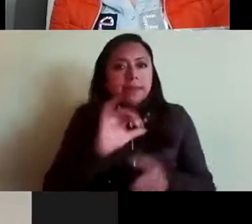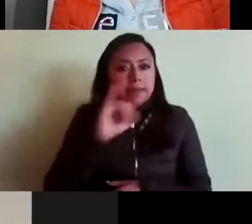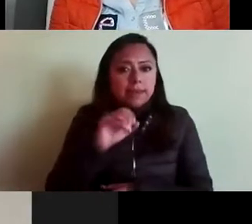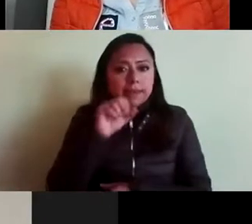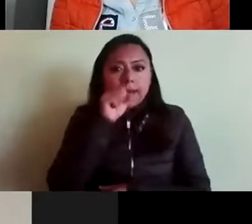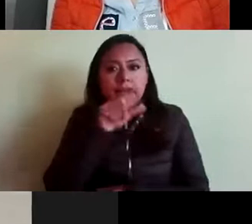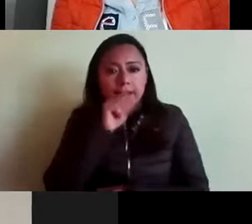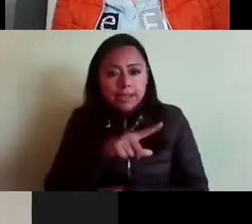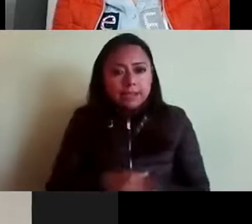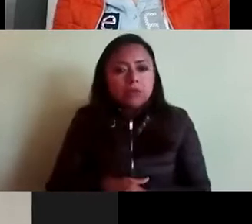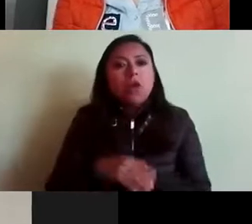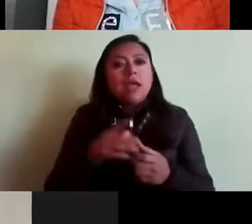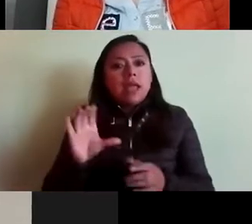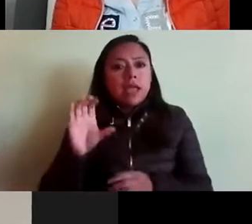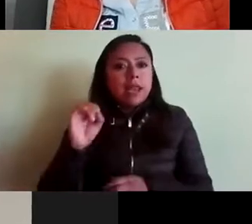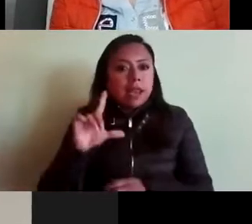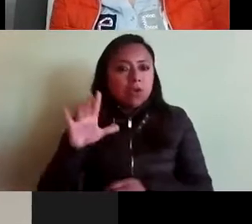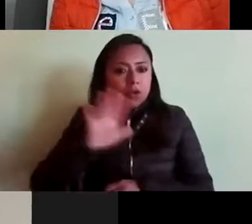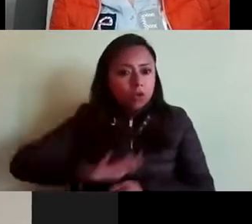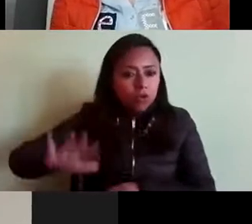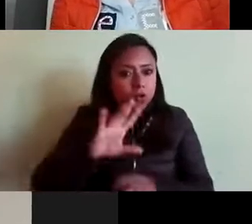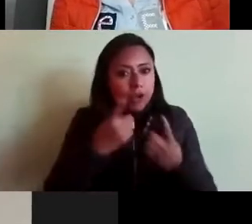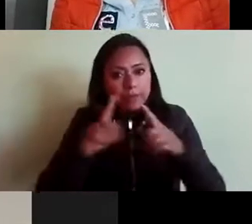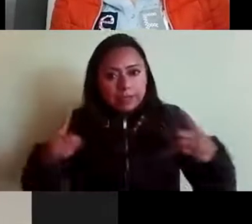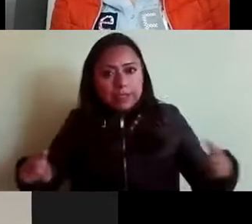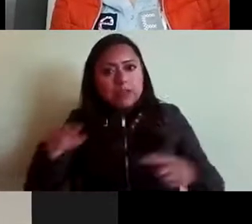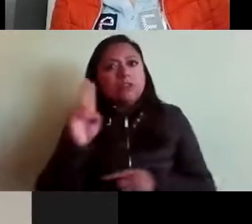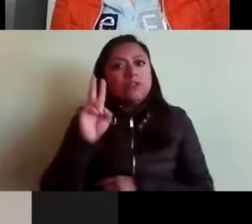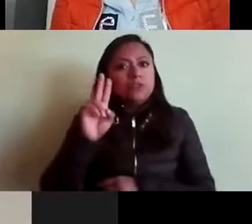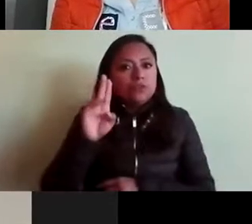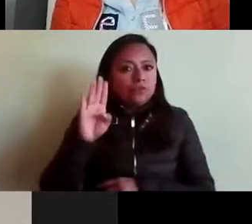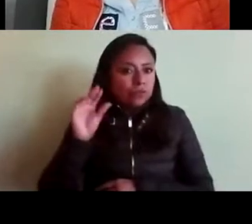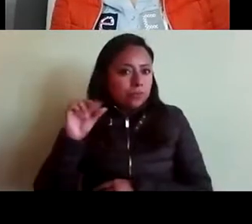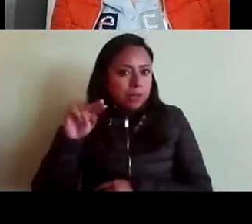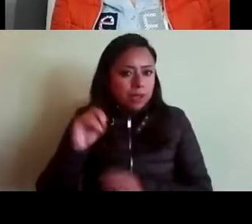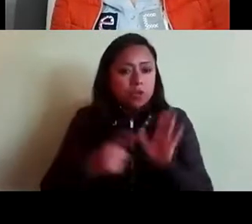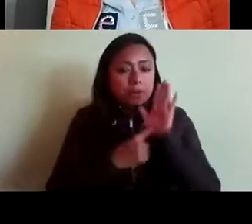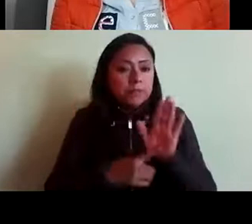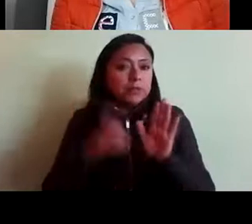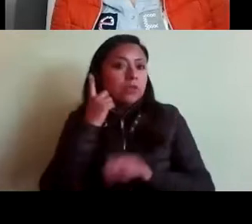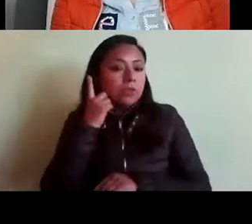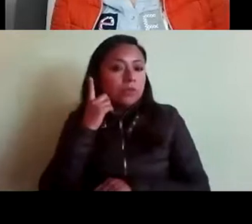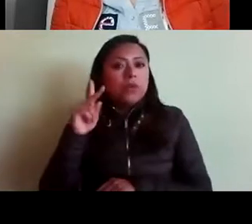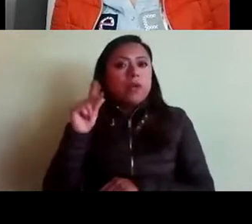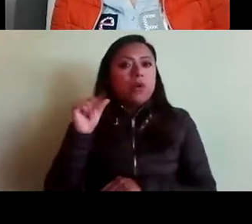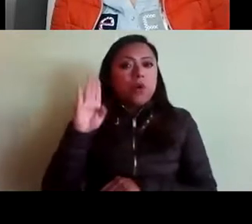Desarrollo Urbano, presentada por el diputado Pablo Montesio Cadelolmo, integrante del grupo